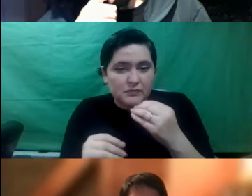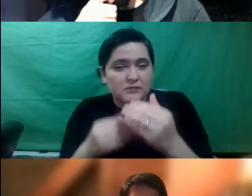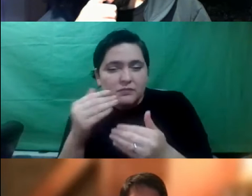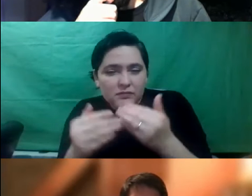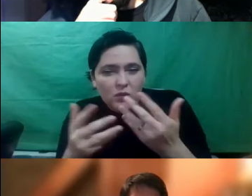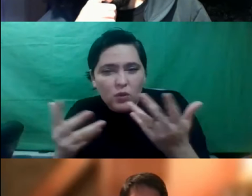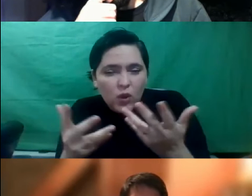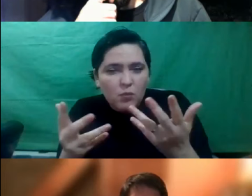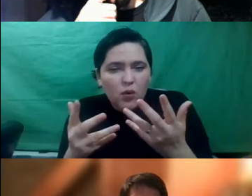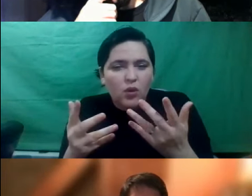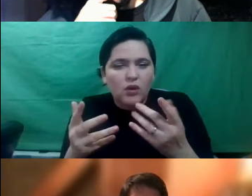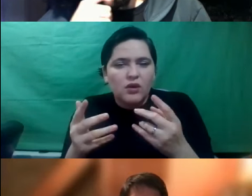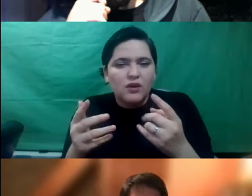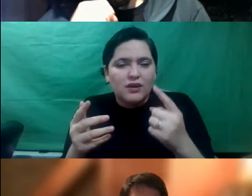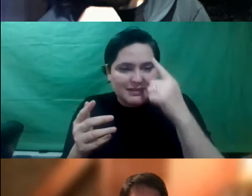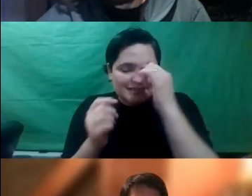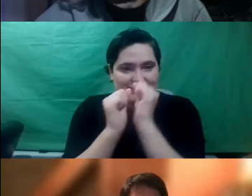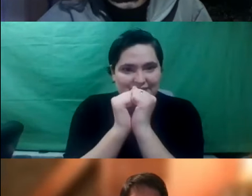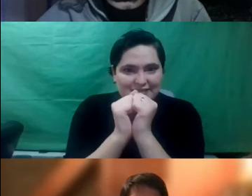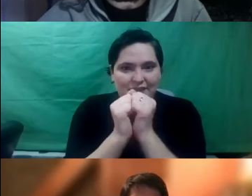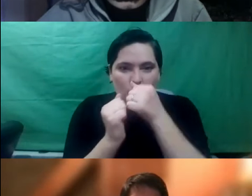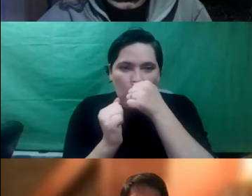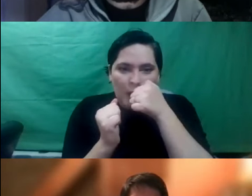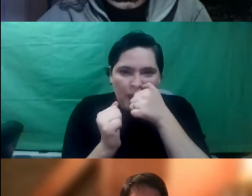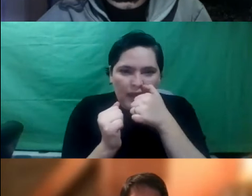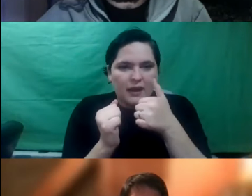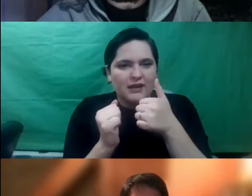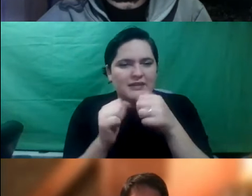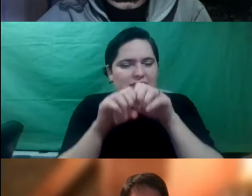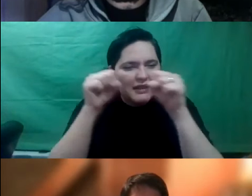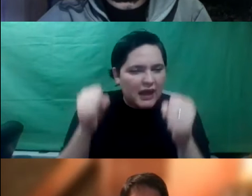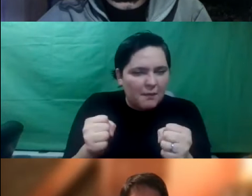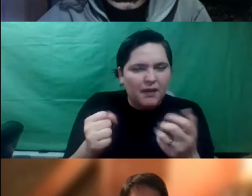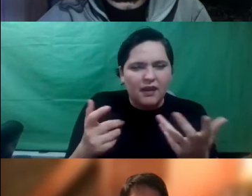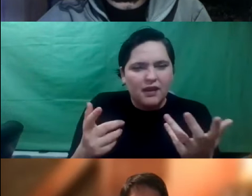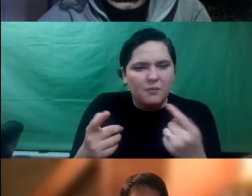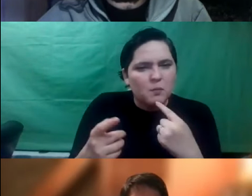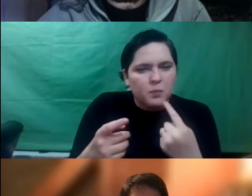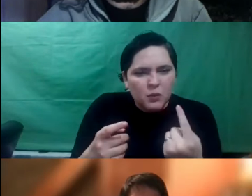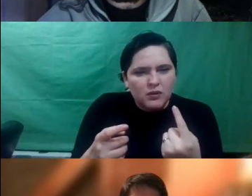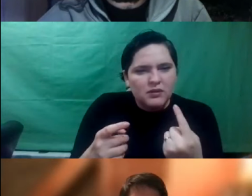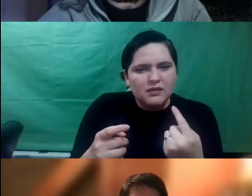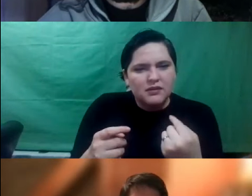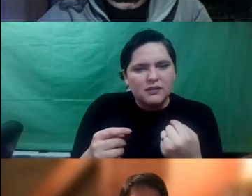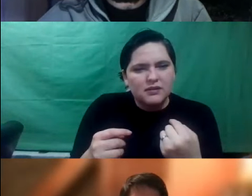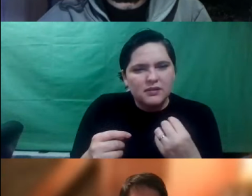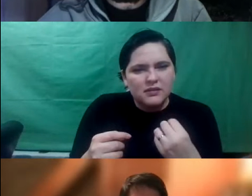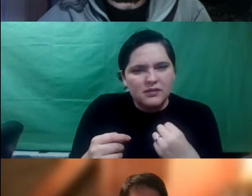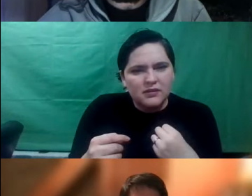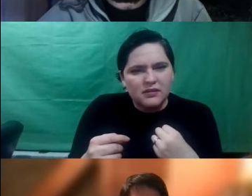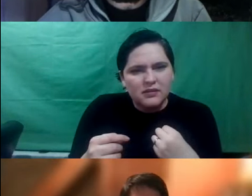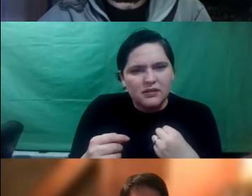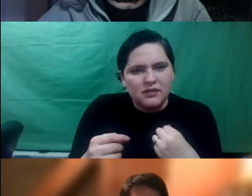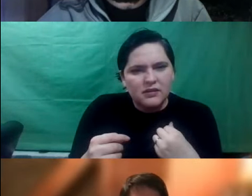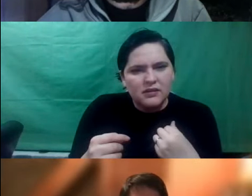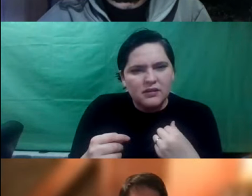psicodélicos, tanto en la corteza cerebral como a nivel sistémico. Y lo segundo, si has visto o has